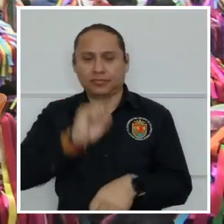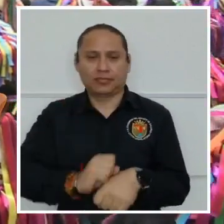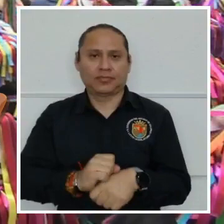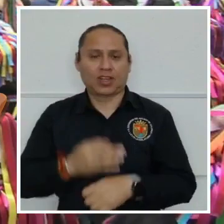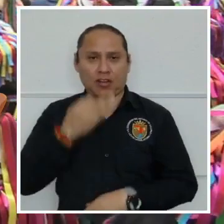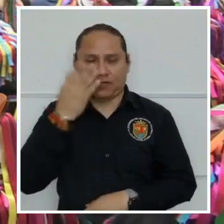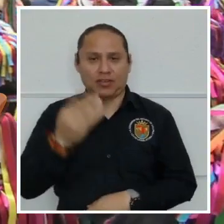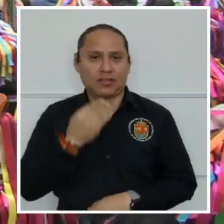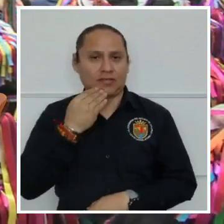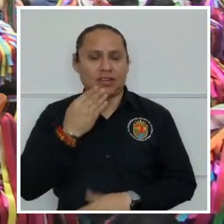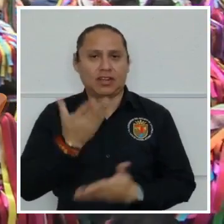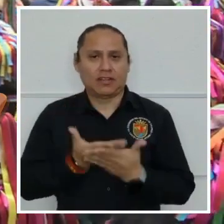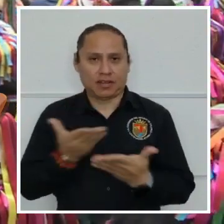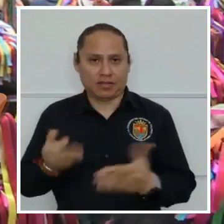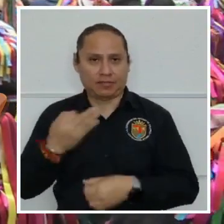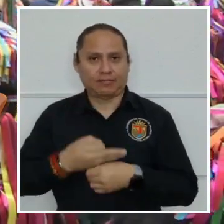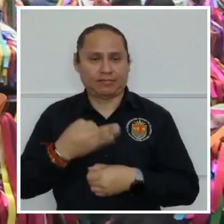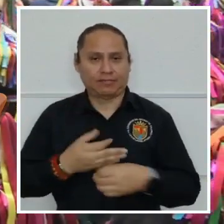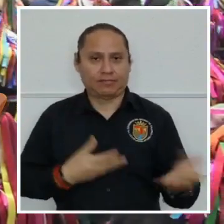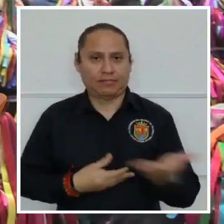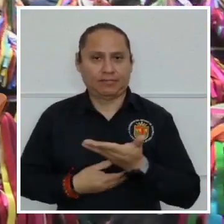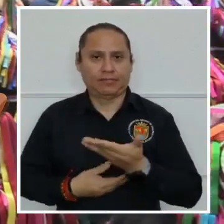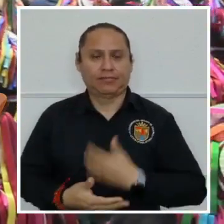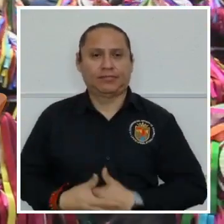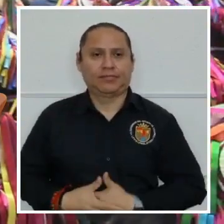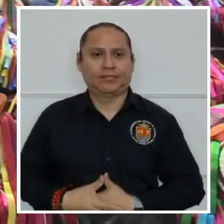secretaria Flor de María Esponda Torres.